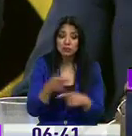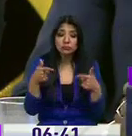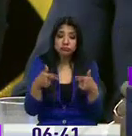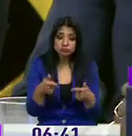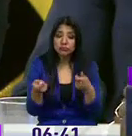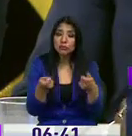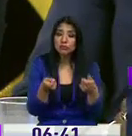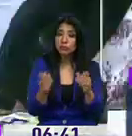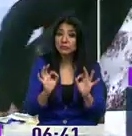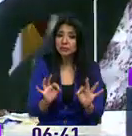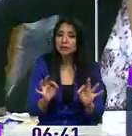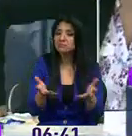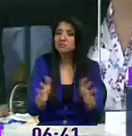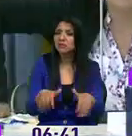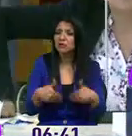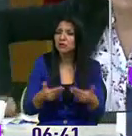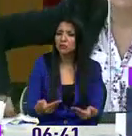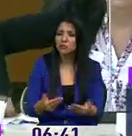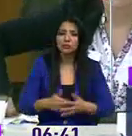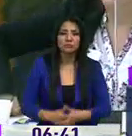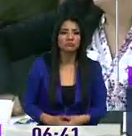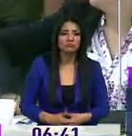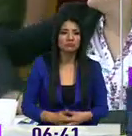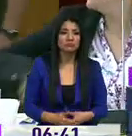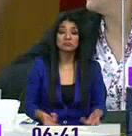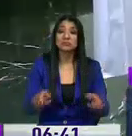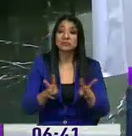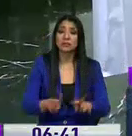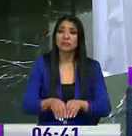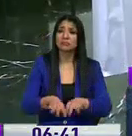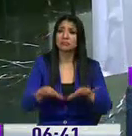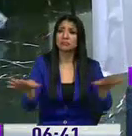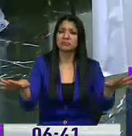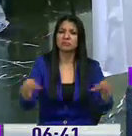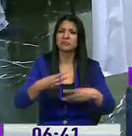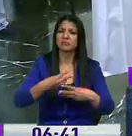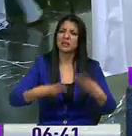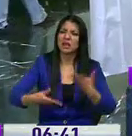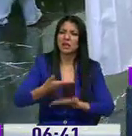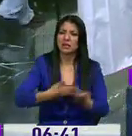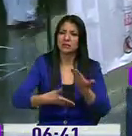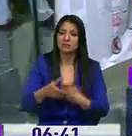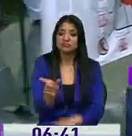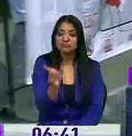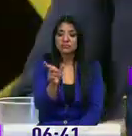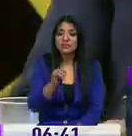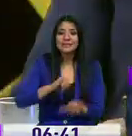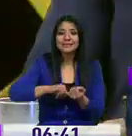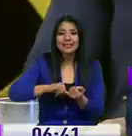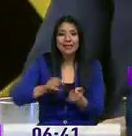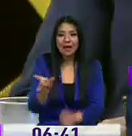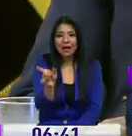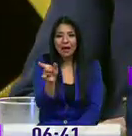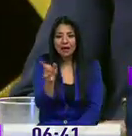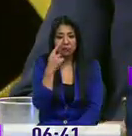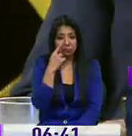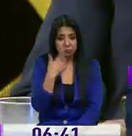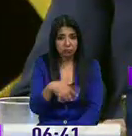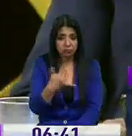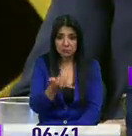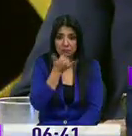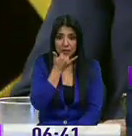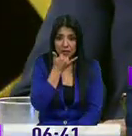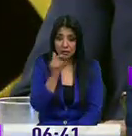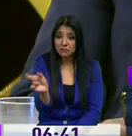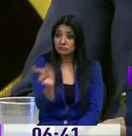sin control adecuado montaño acotó que se distribuyó insumo de mal estado para la detección de vih se insertaron dispositivos para